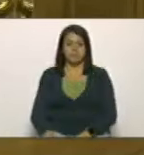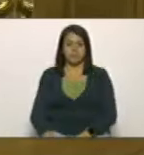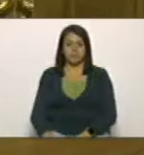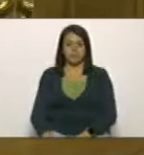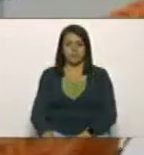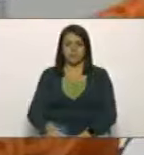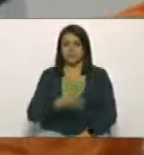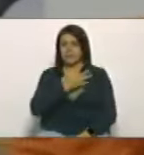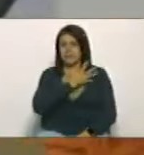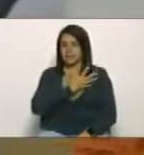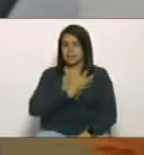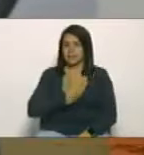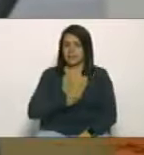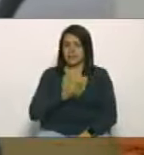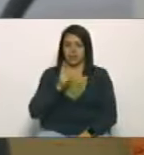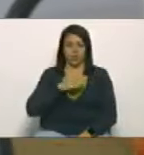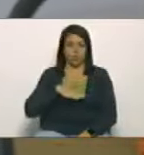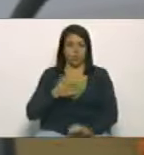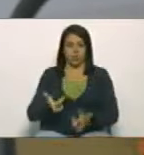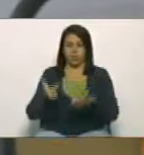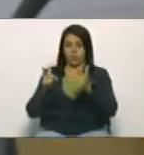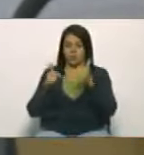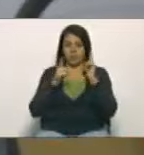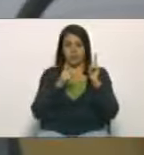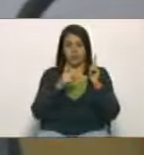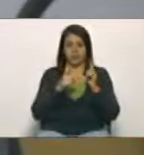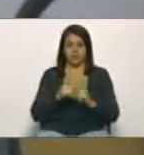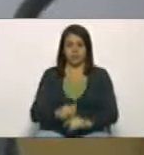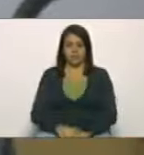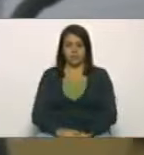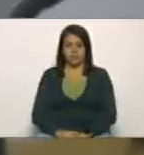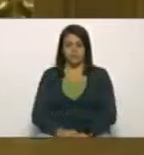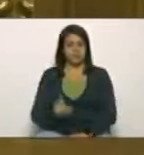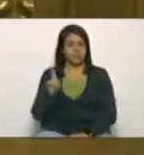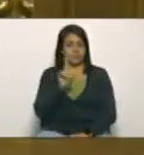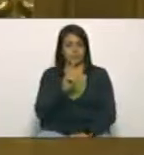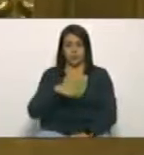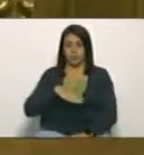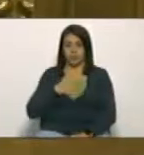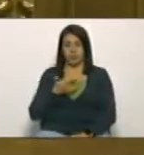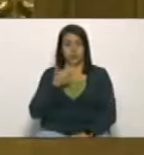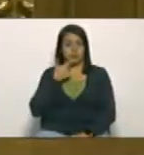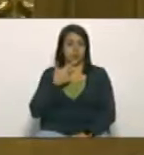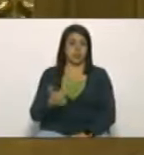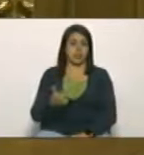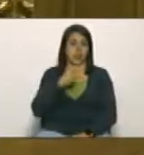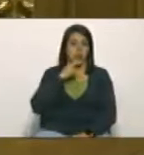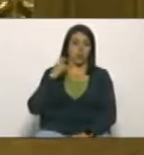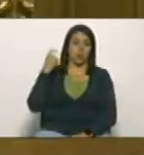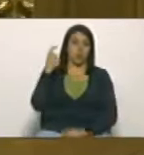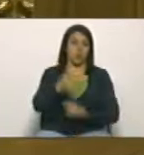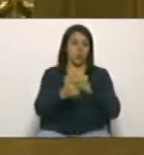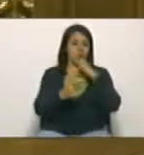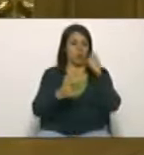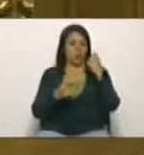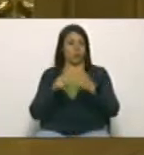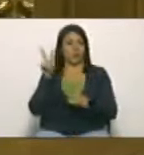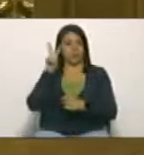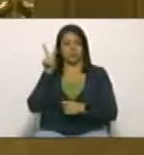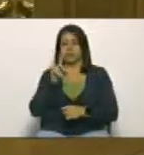tristeza. No lo podemos permitir, compañero. No nos podemos dar el lujo del odio en